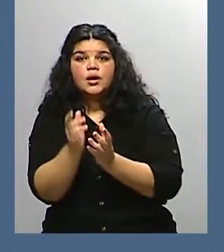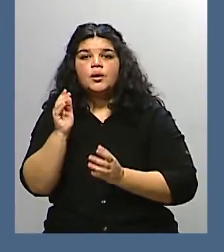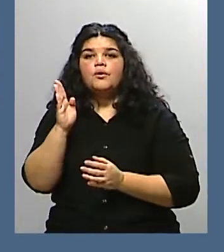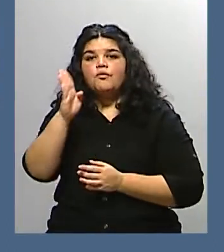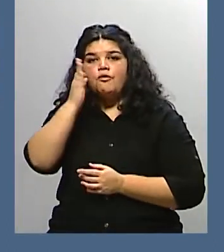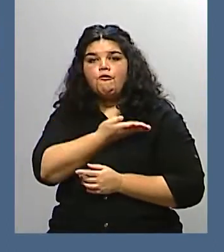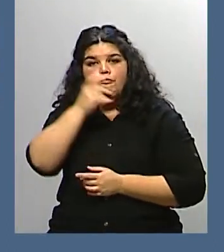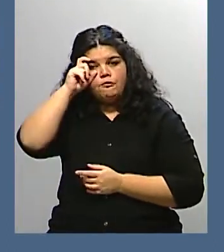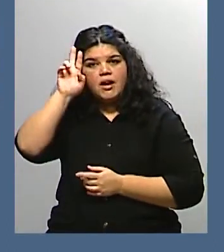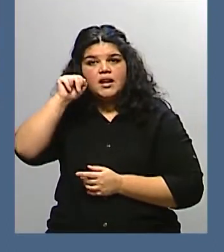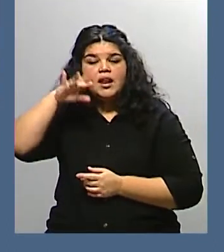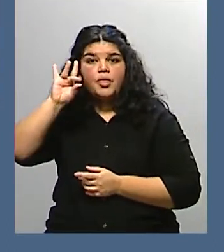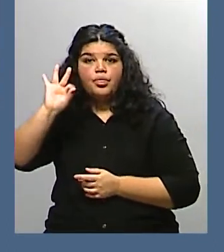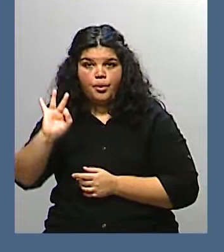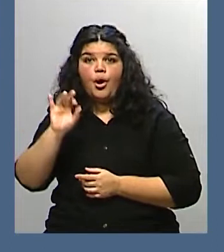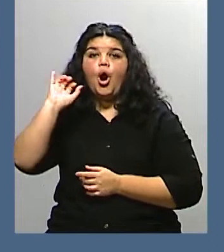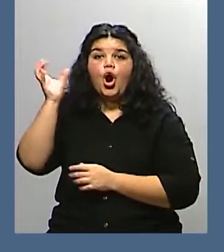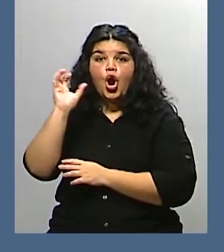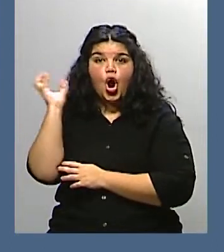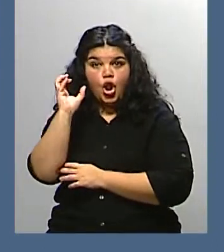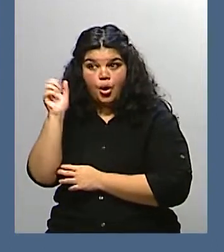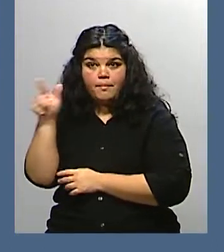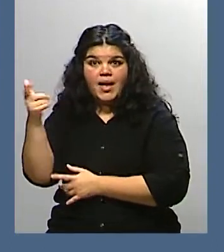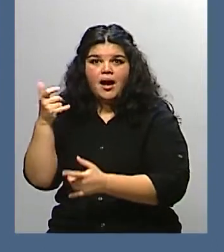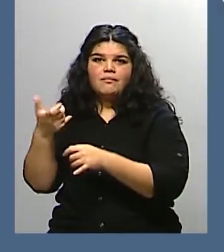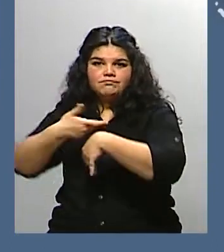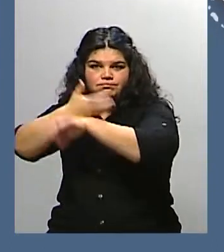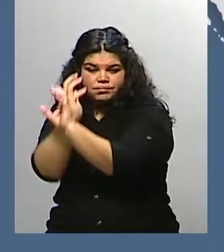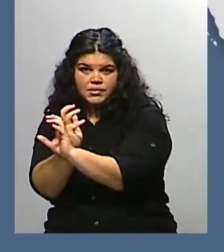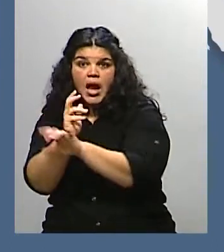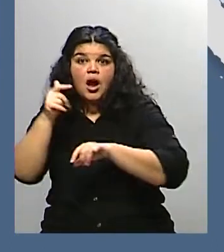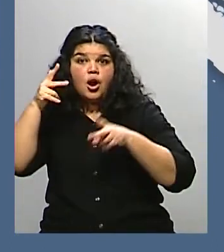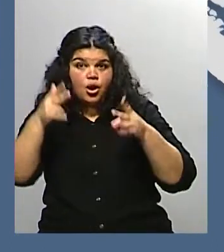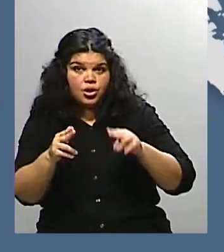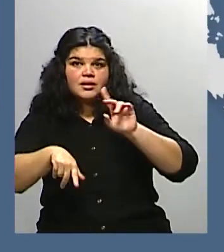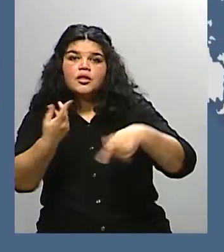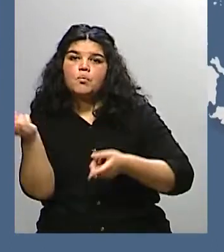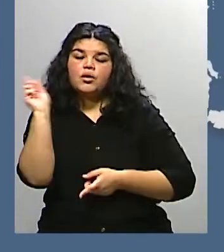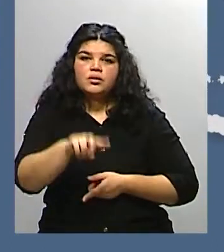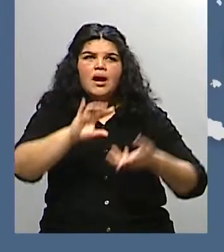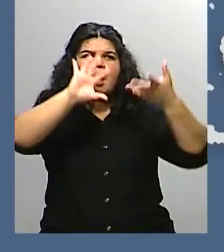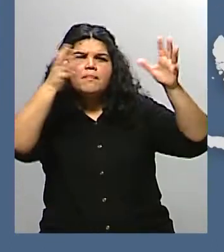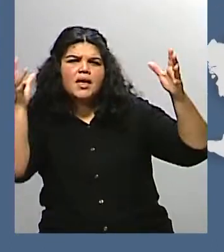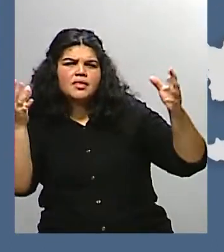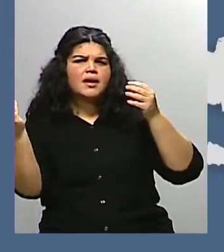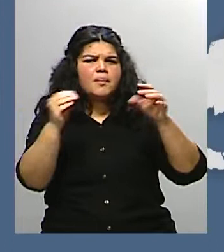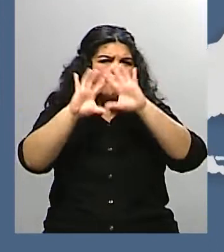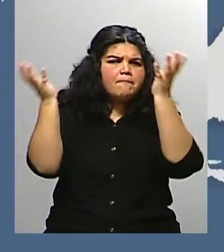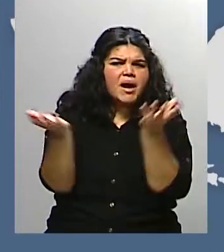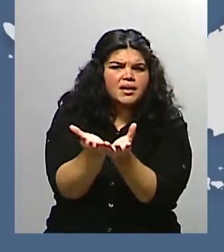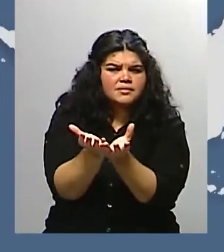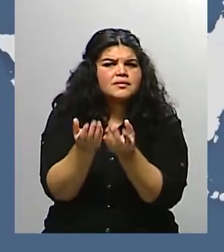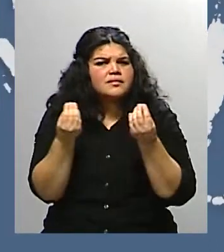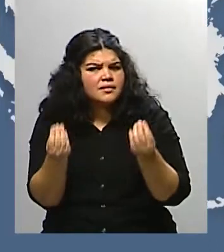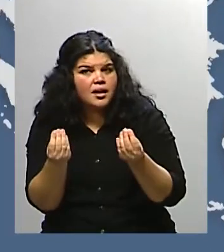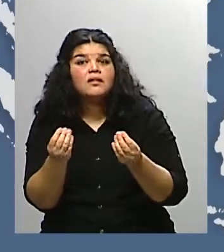desde Colombia. Vamos a hacer una pausa de unos minutos nada más y vamos a seguir hablando de este tema, medio ambiente, qué está pasando en el mundo y también